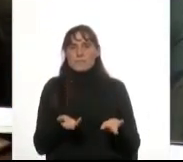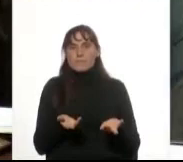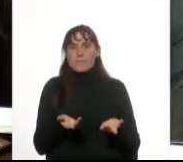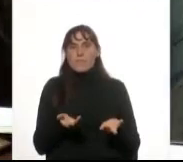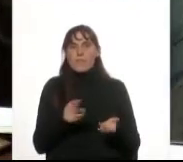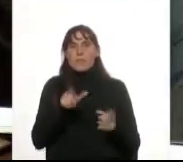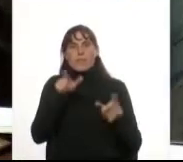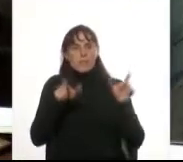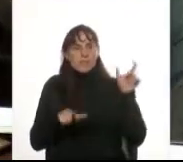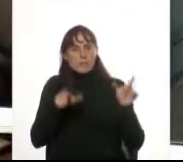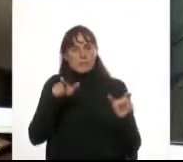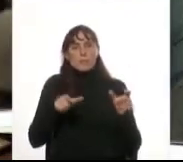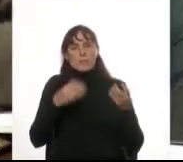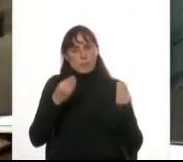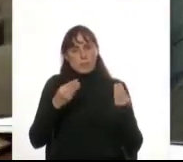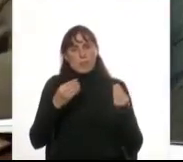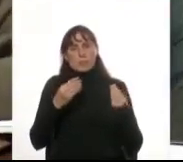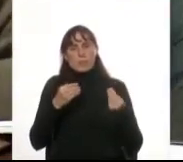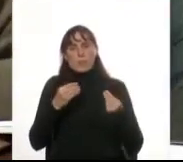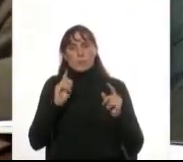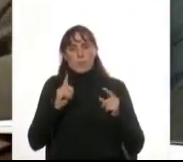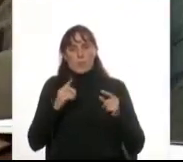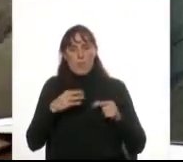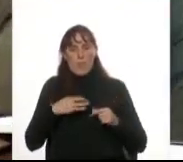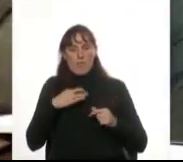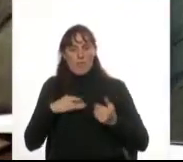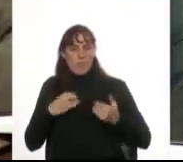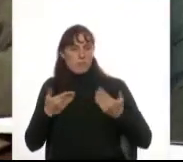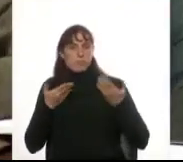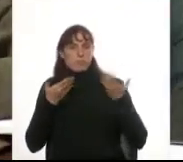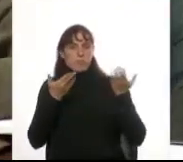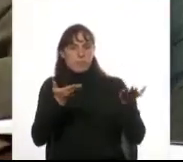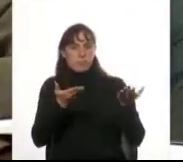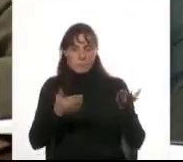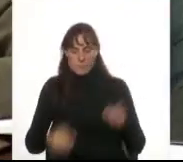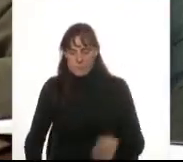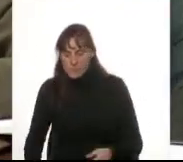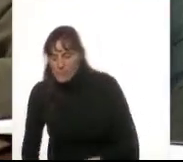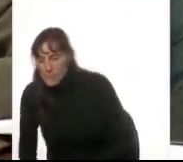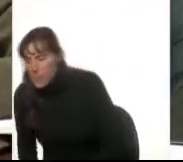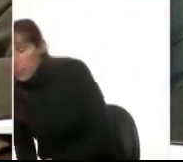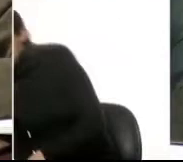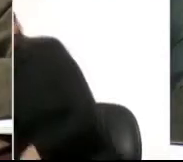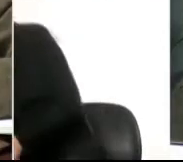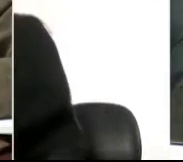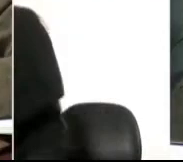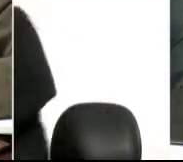En gente que se había jugado la vida. ¿Por qué digo esto?